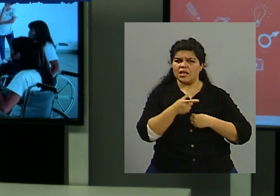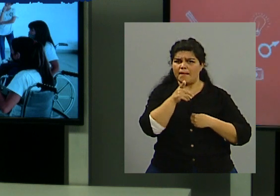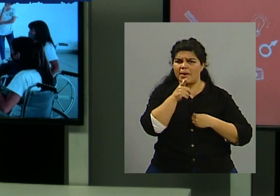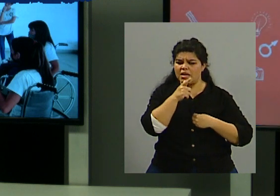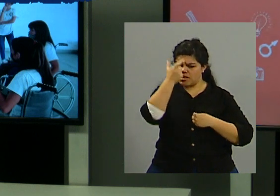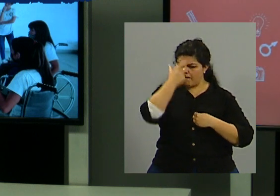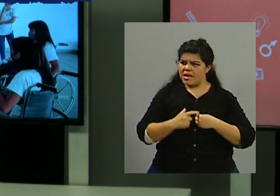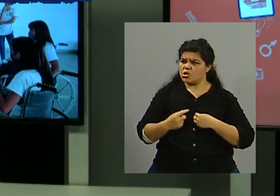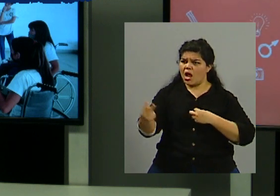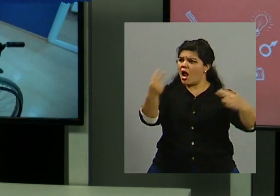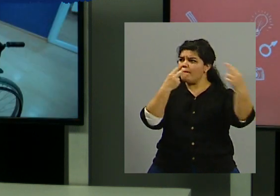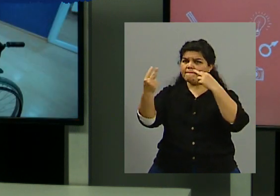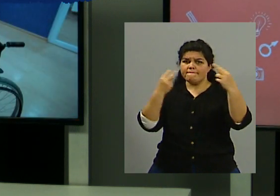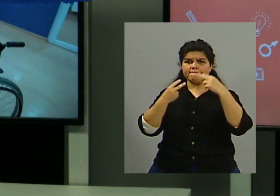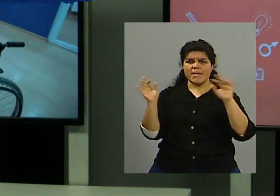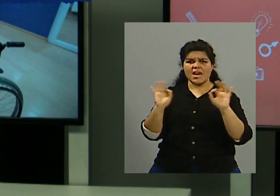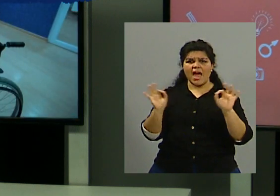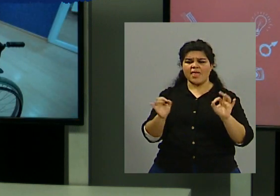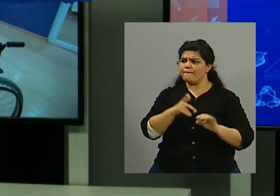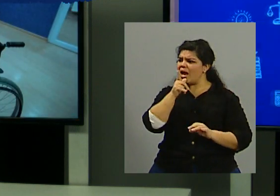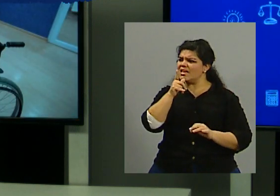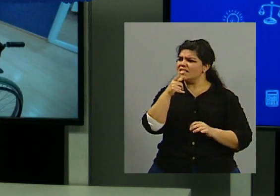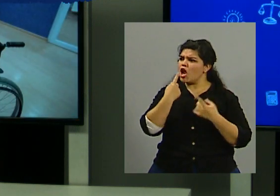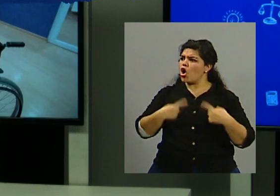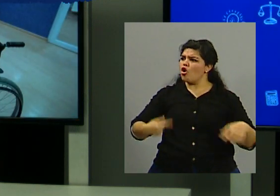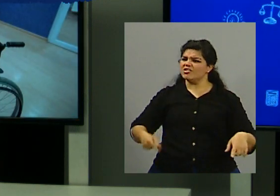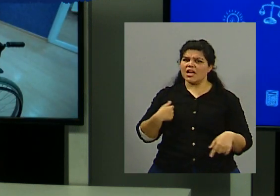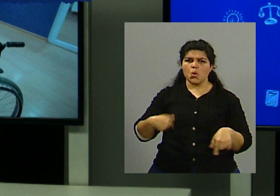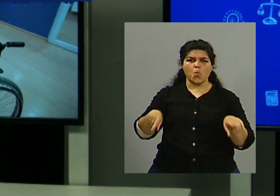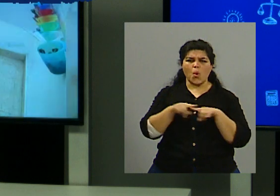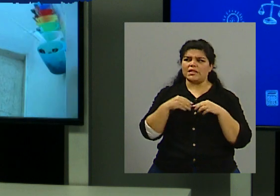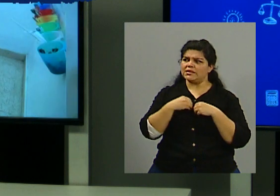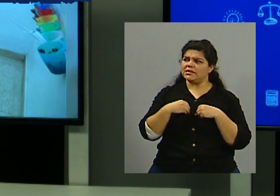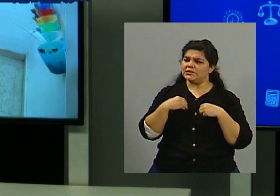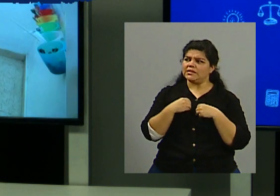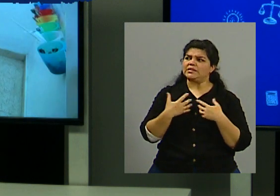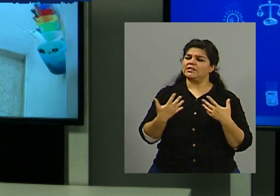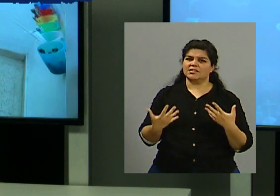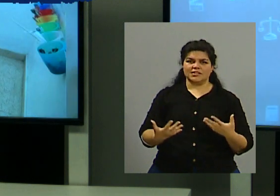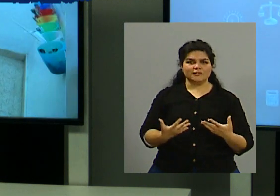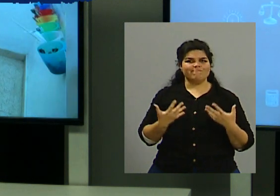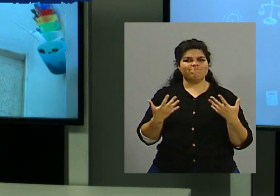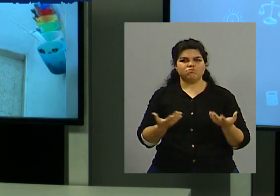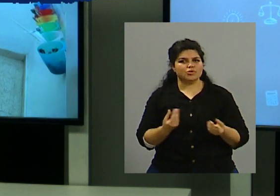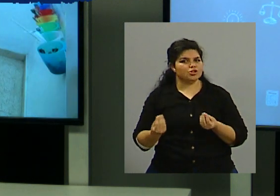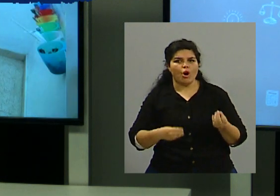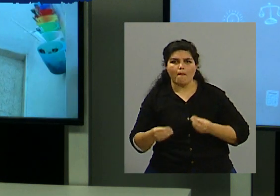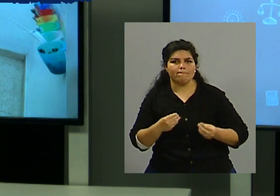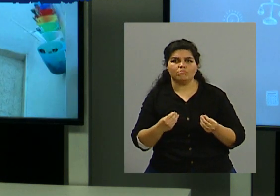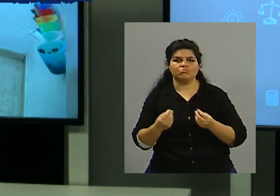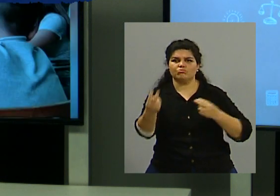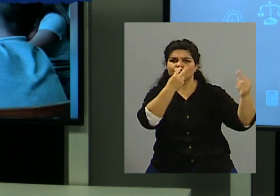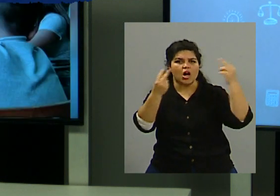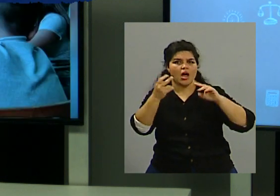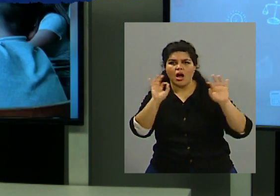pase a ser más un objeto que un sujeto, ¿no? Cuando también se dicen desde las instituciones, bueno, acá hay que darle un aprendizaje que